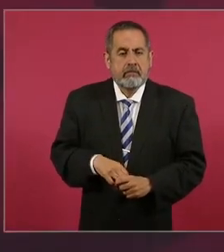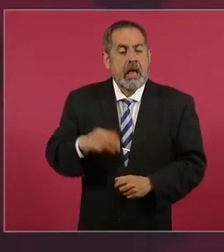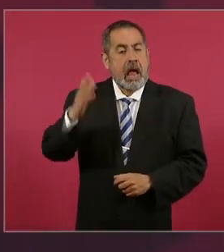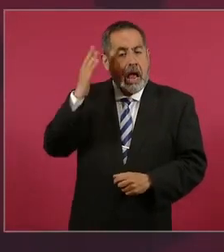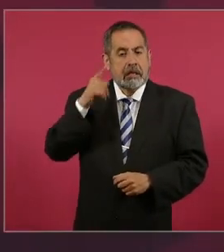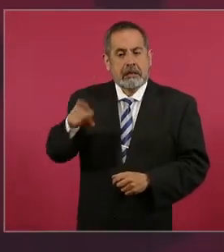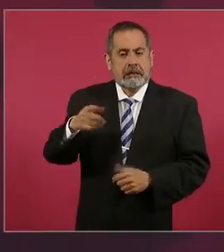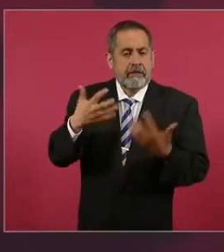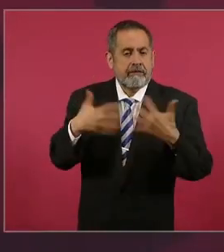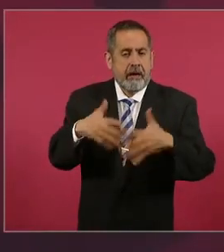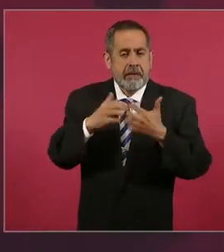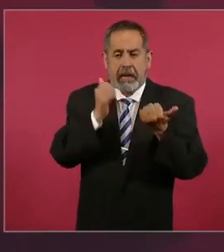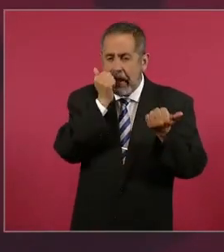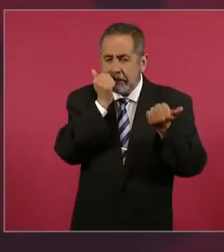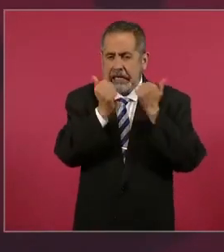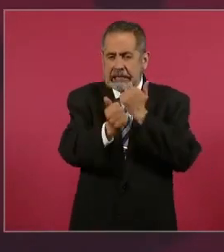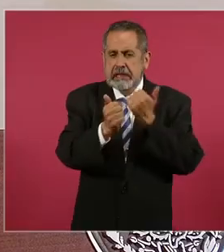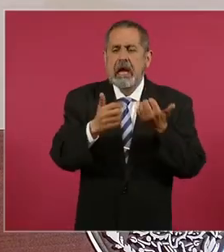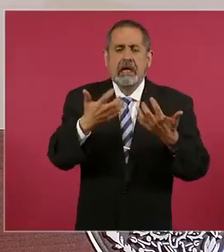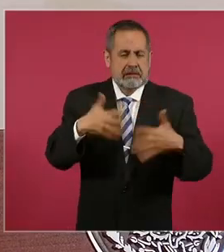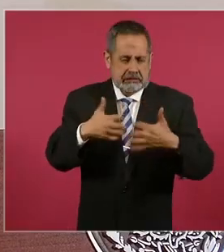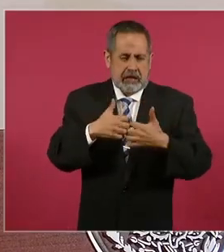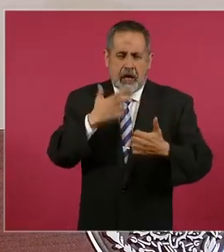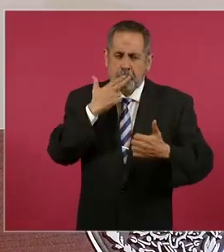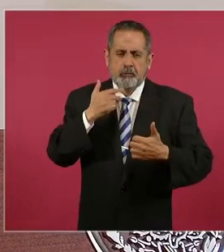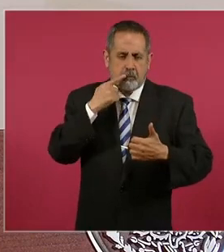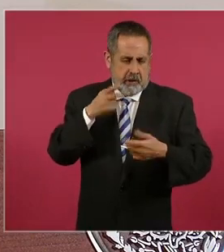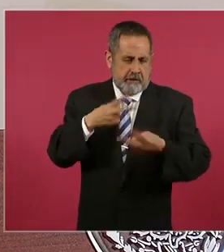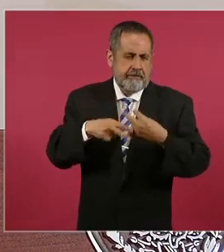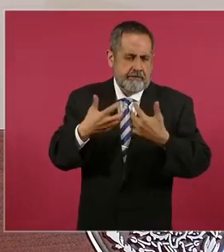productor de caña, azucarero,